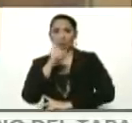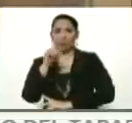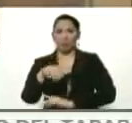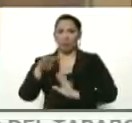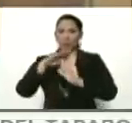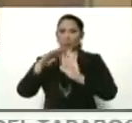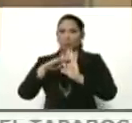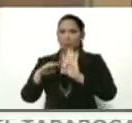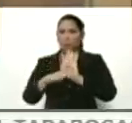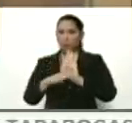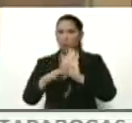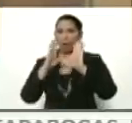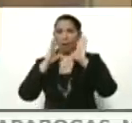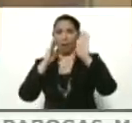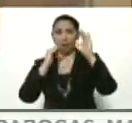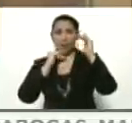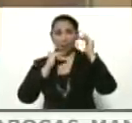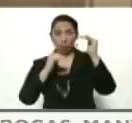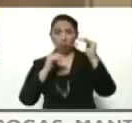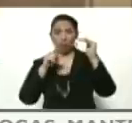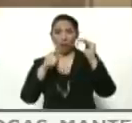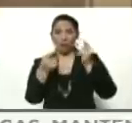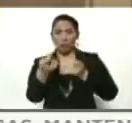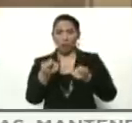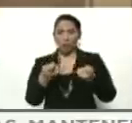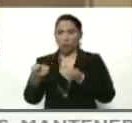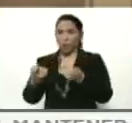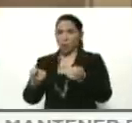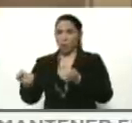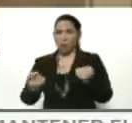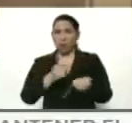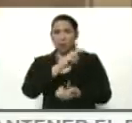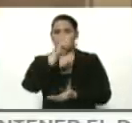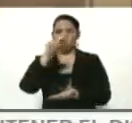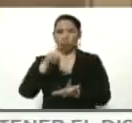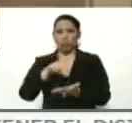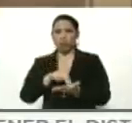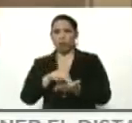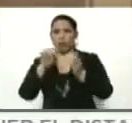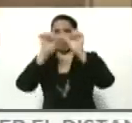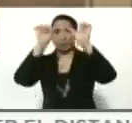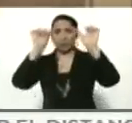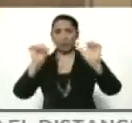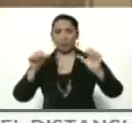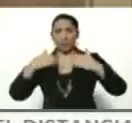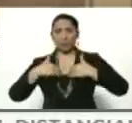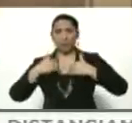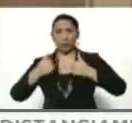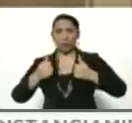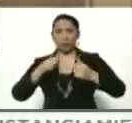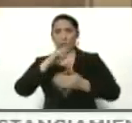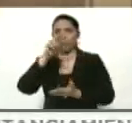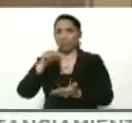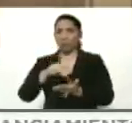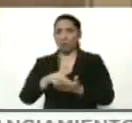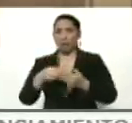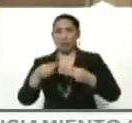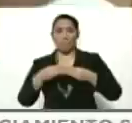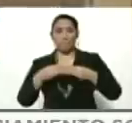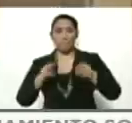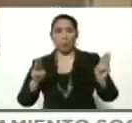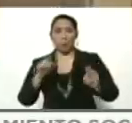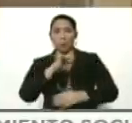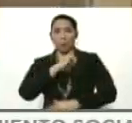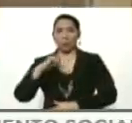de atención. Es la coordinación nacional del sistema de salud nacional público y privado en